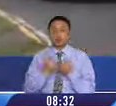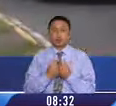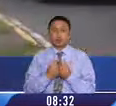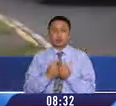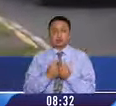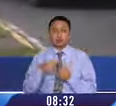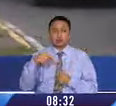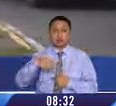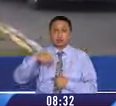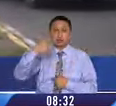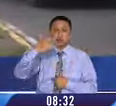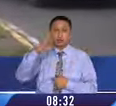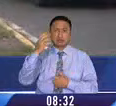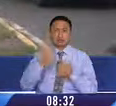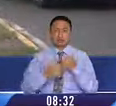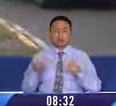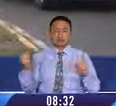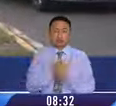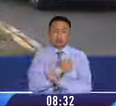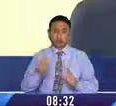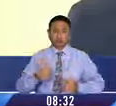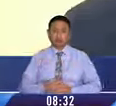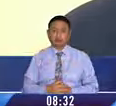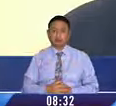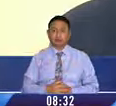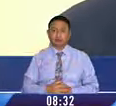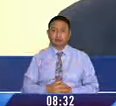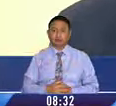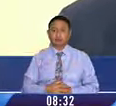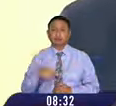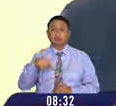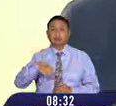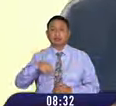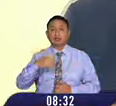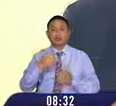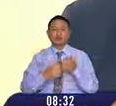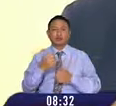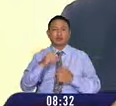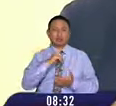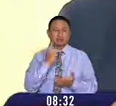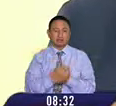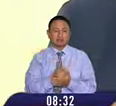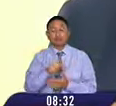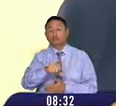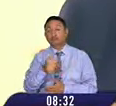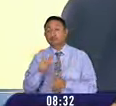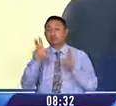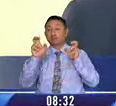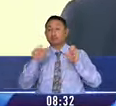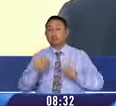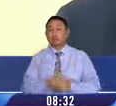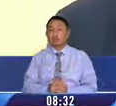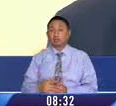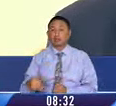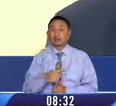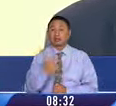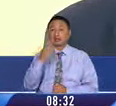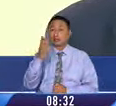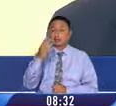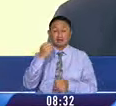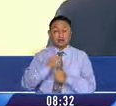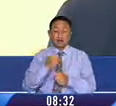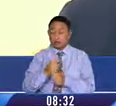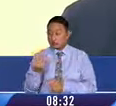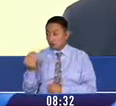poblacional que más formas de violencia directa recibe. El tema de inseguridad es un hecho. Otro de los temas graves son el desempleo de la